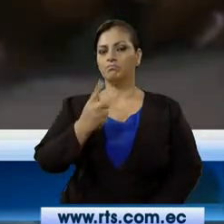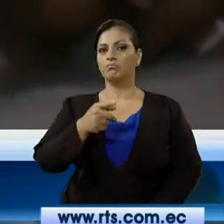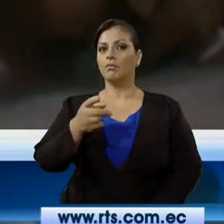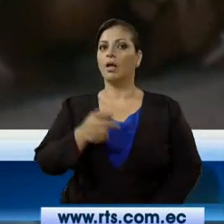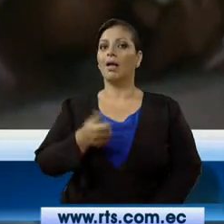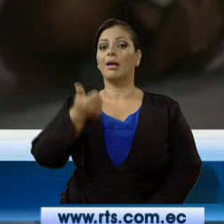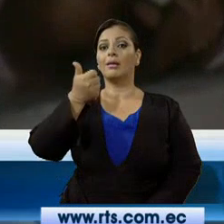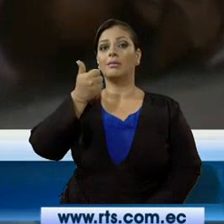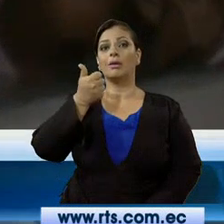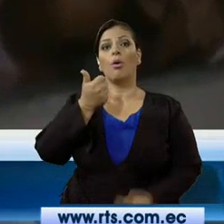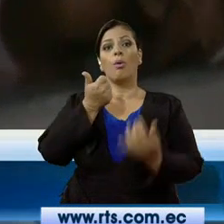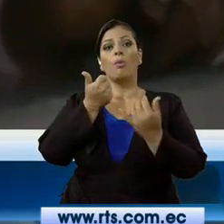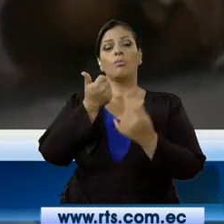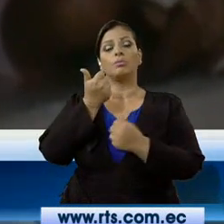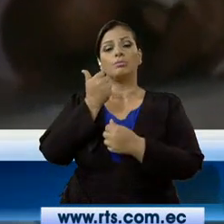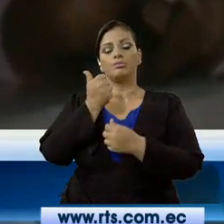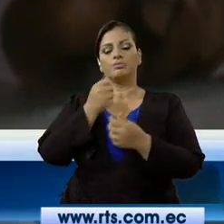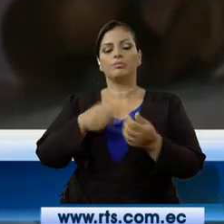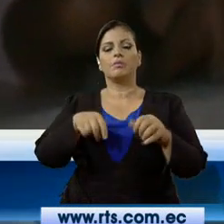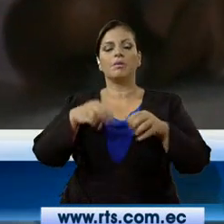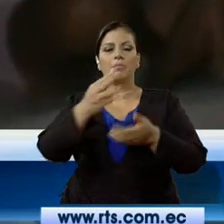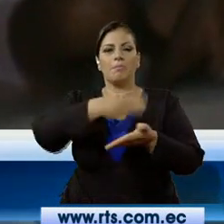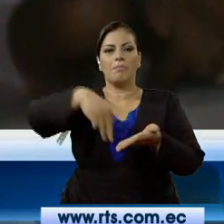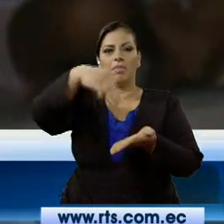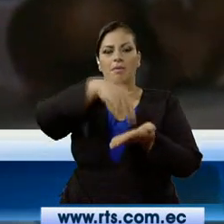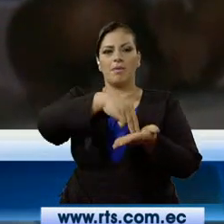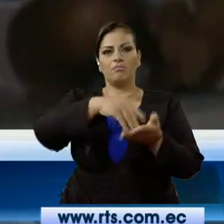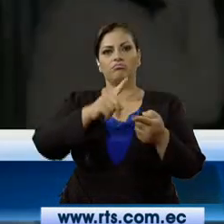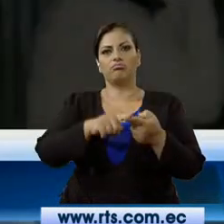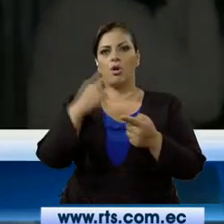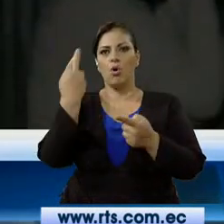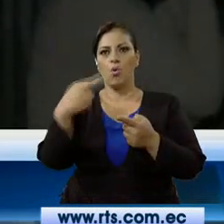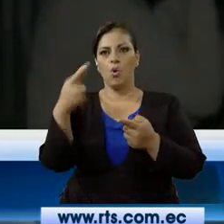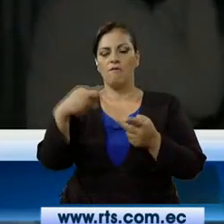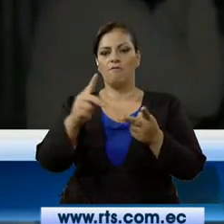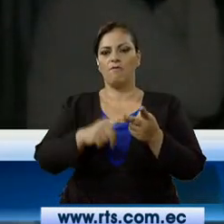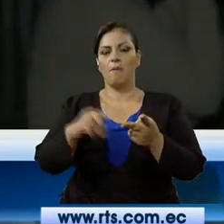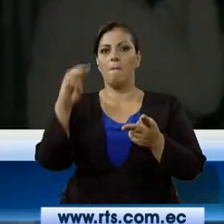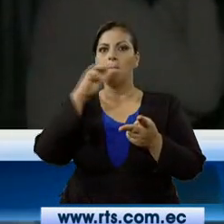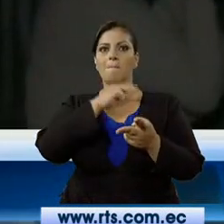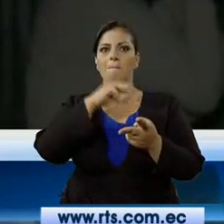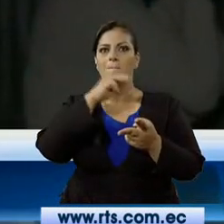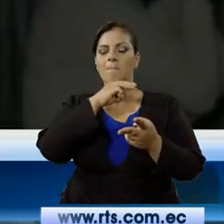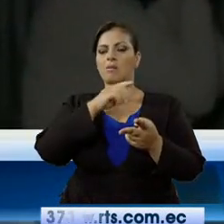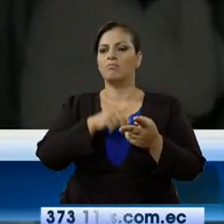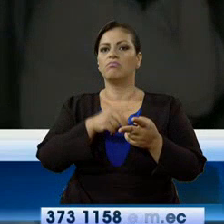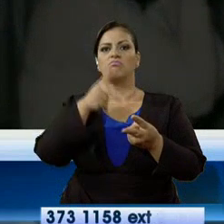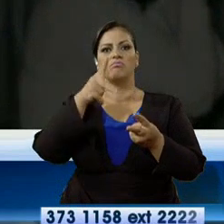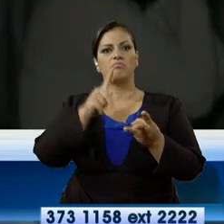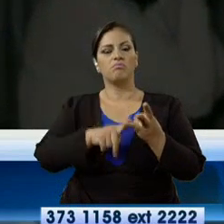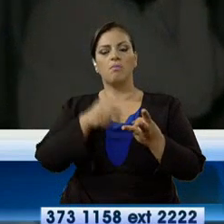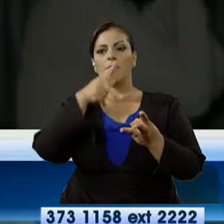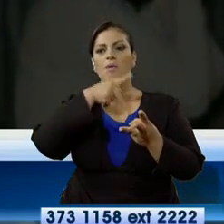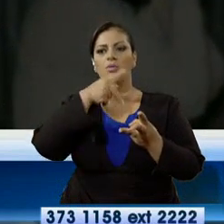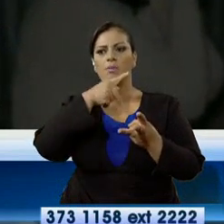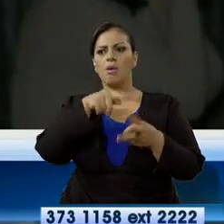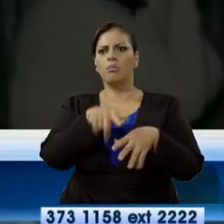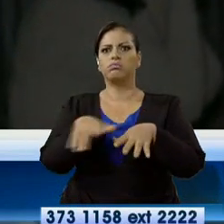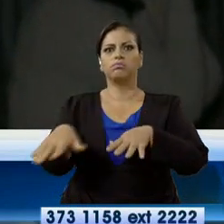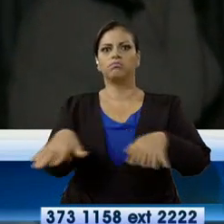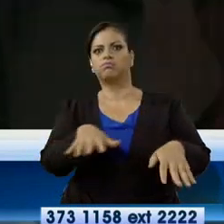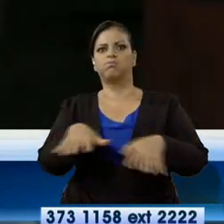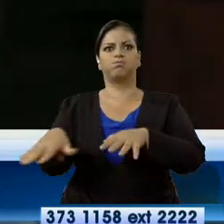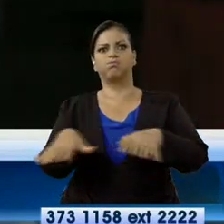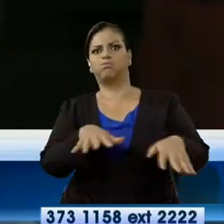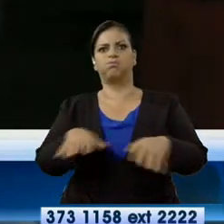la ciudad, preocupados por esta situación. Tenemos que recordar, Luisa, que los técnicos, los conocedores dijeron que teníamos